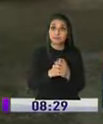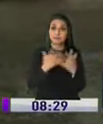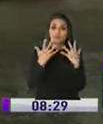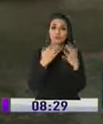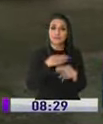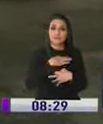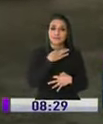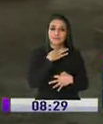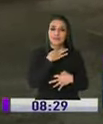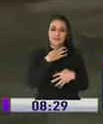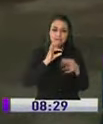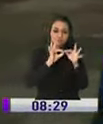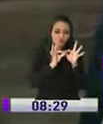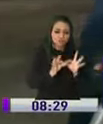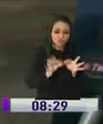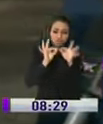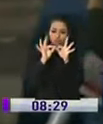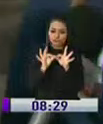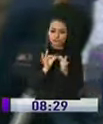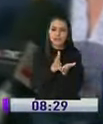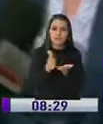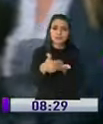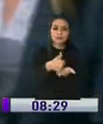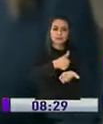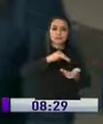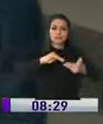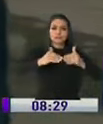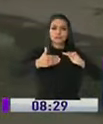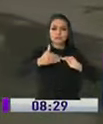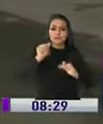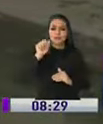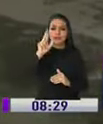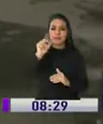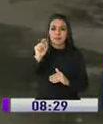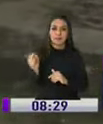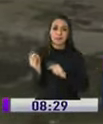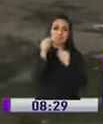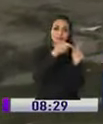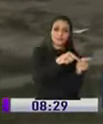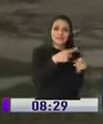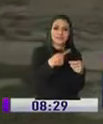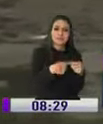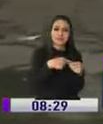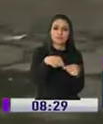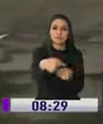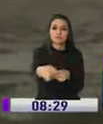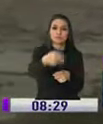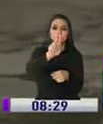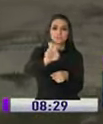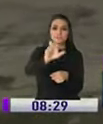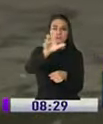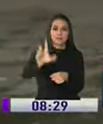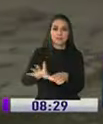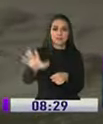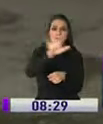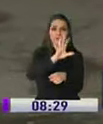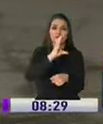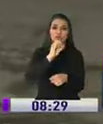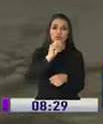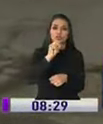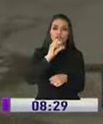el objetivo de dar acceso a la comunidad de la Armenia hacia Quito y hacia el Valle de los Chillos también y Conocoto.